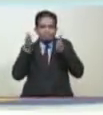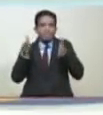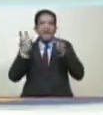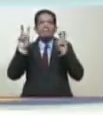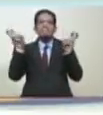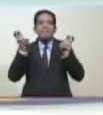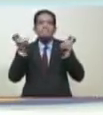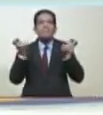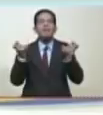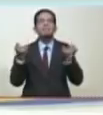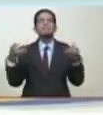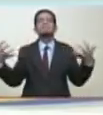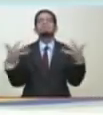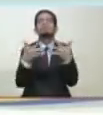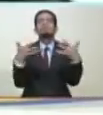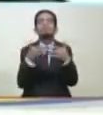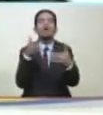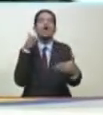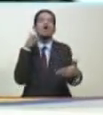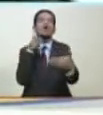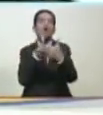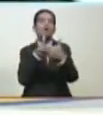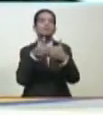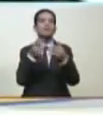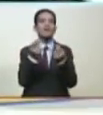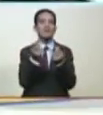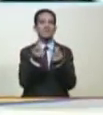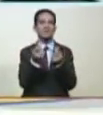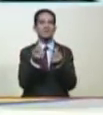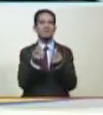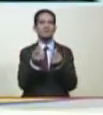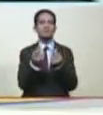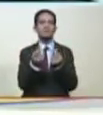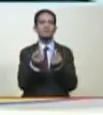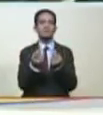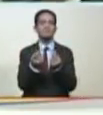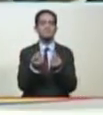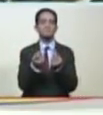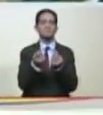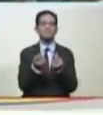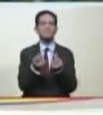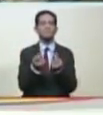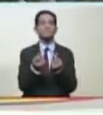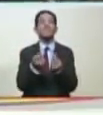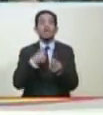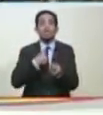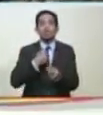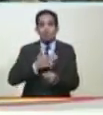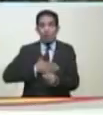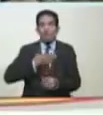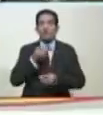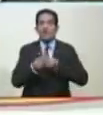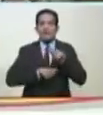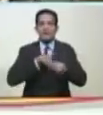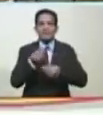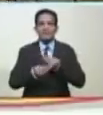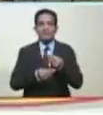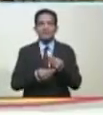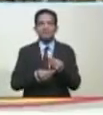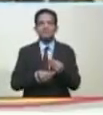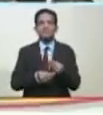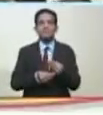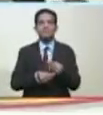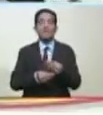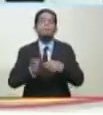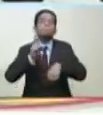de la batalla contra el crimen económico, contra las mafias criminales. Y lo voy a lograr. A corto y a mediano plazo